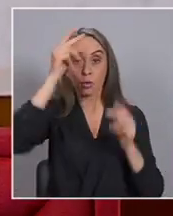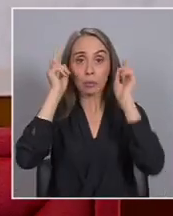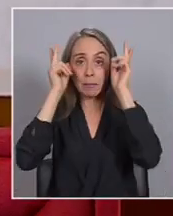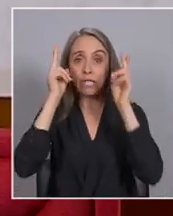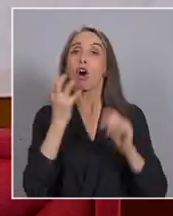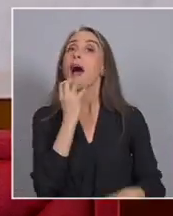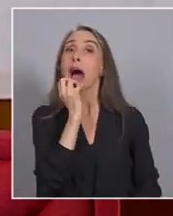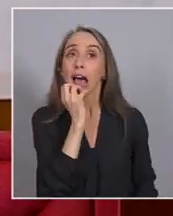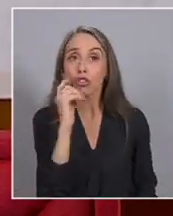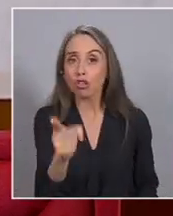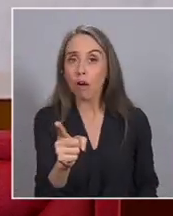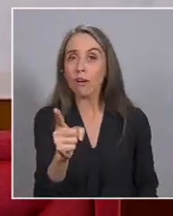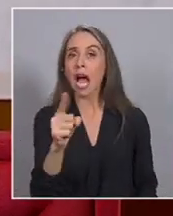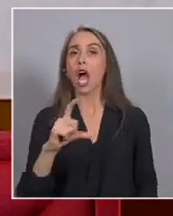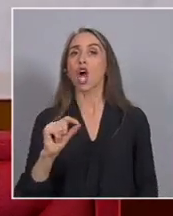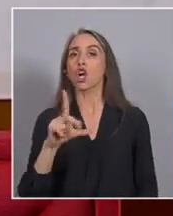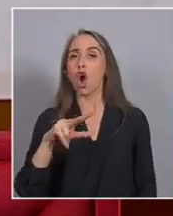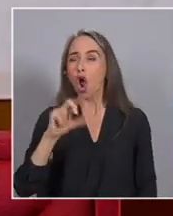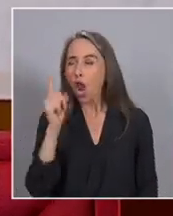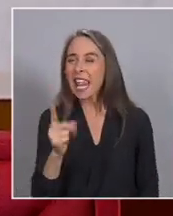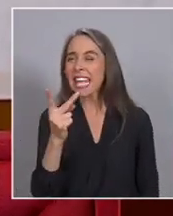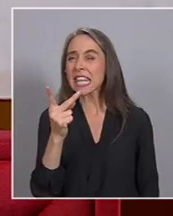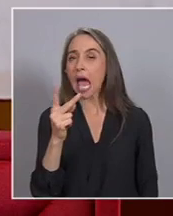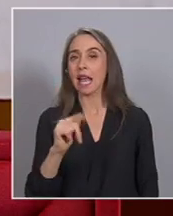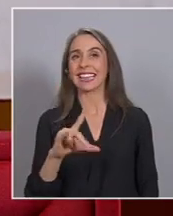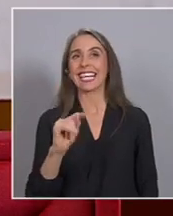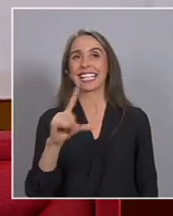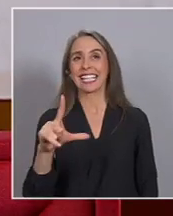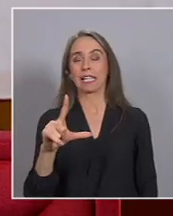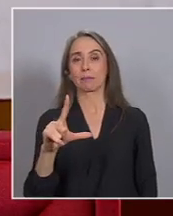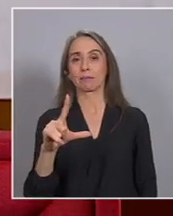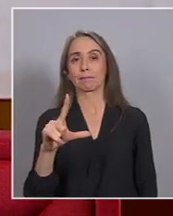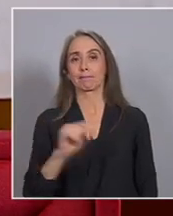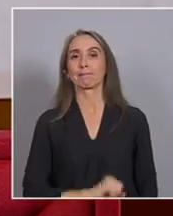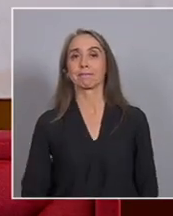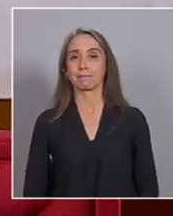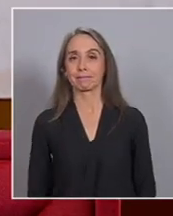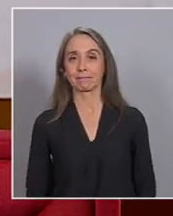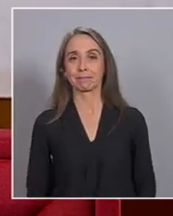Antofagasta, Colina y en Tiltil.